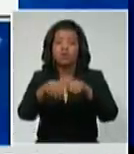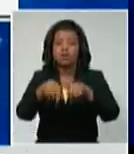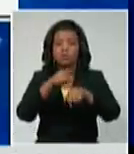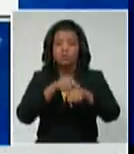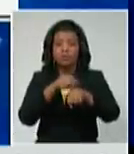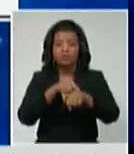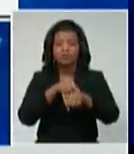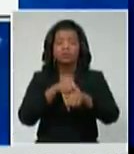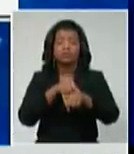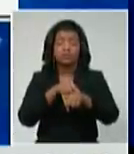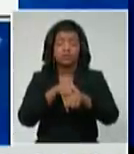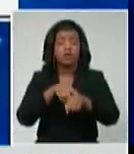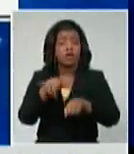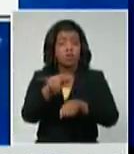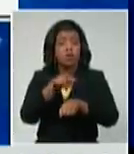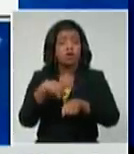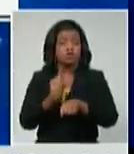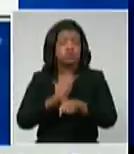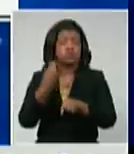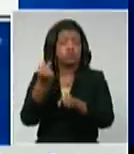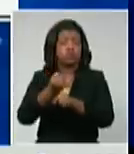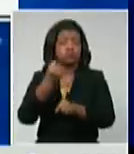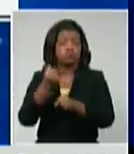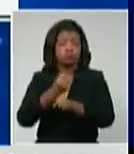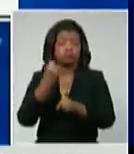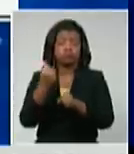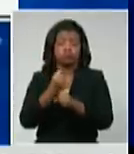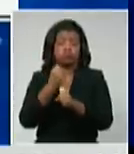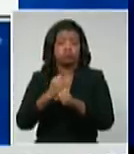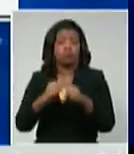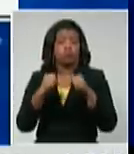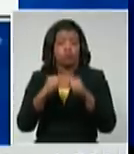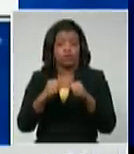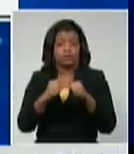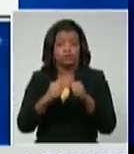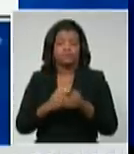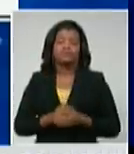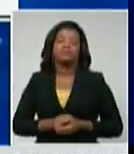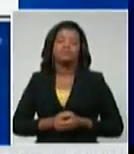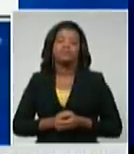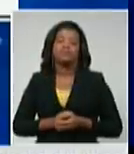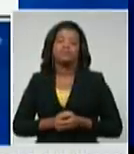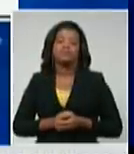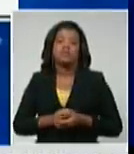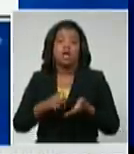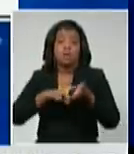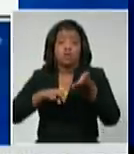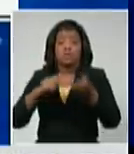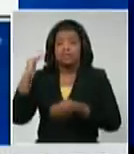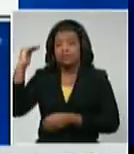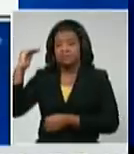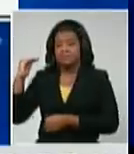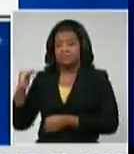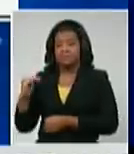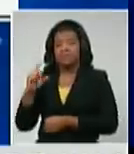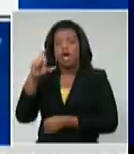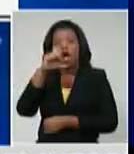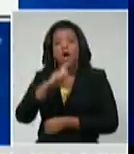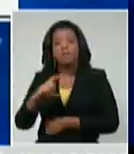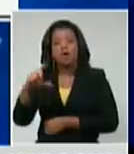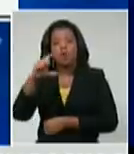además se trabaja de manera importante. Camagüey 0,39, Villa